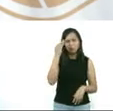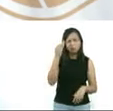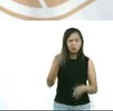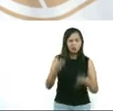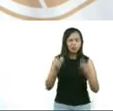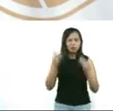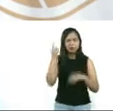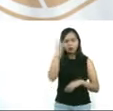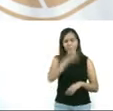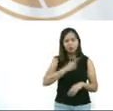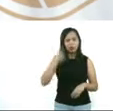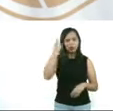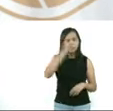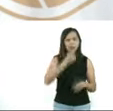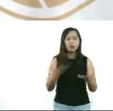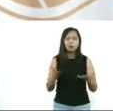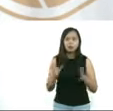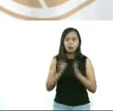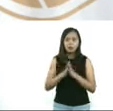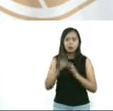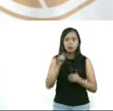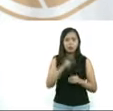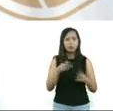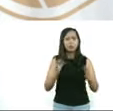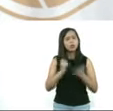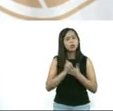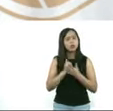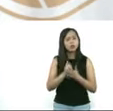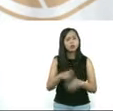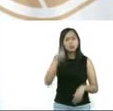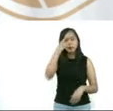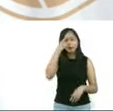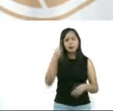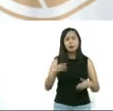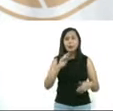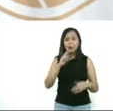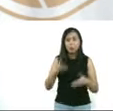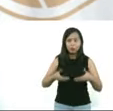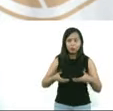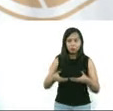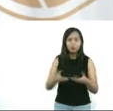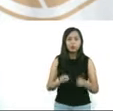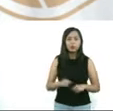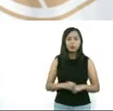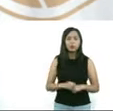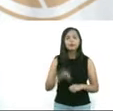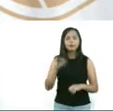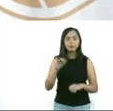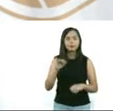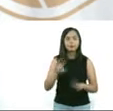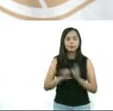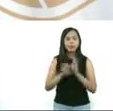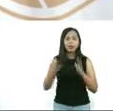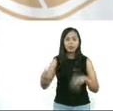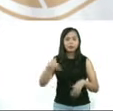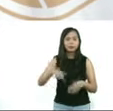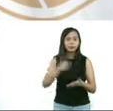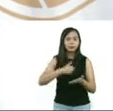de peaje y sirvan de alternativa para los que viajamos por esta zona? Sí, cuando ocurre en la ciudad algo